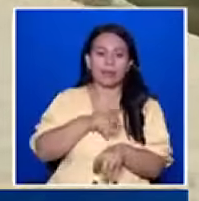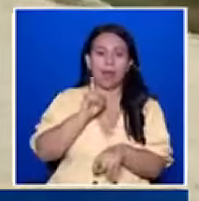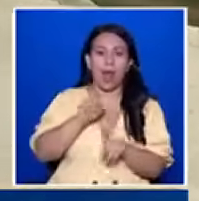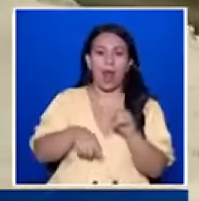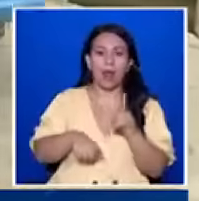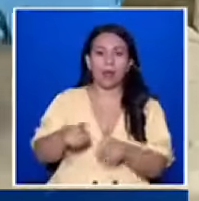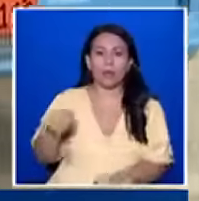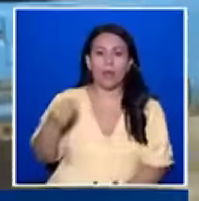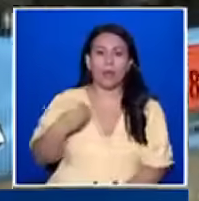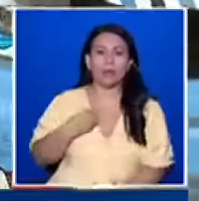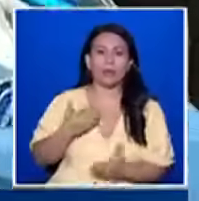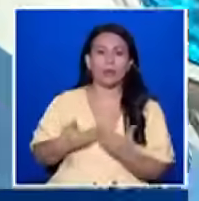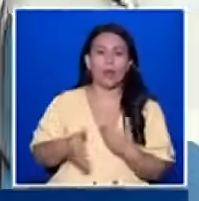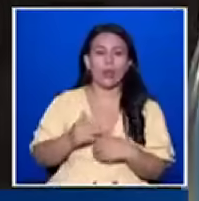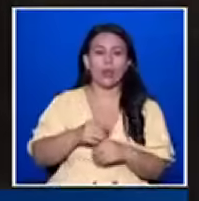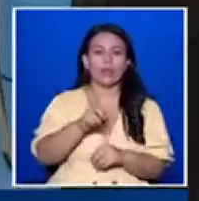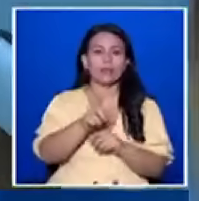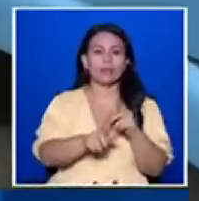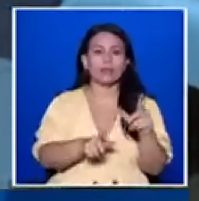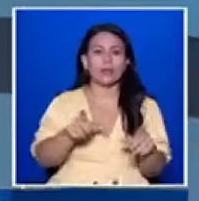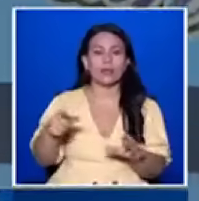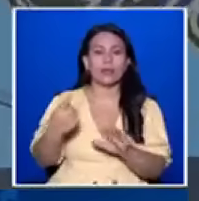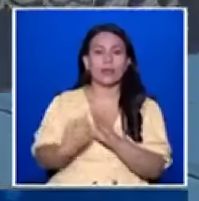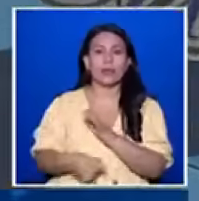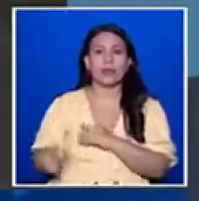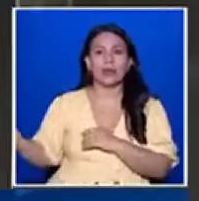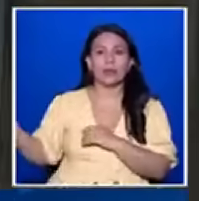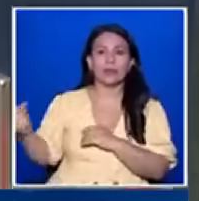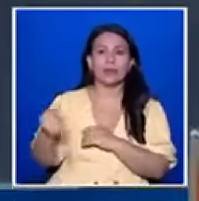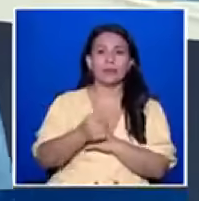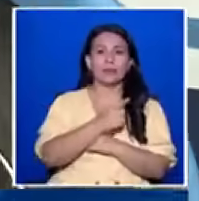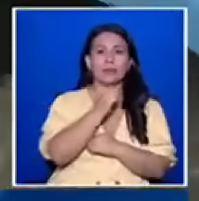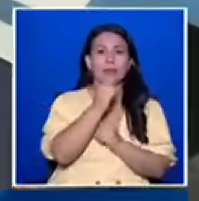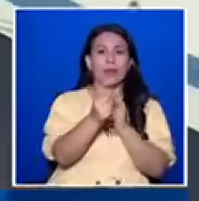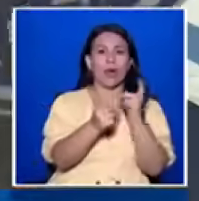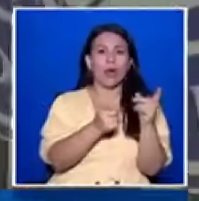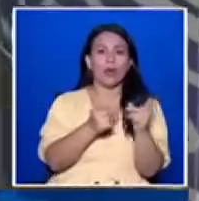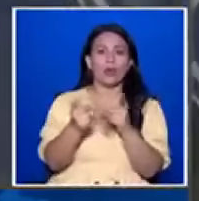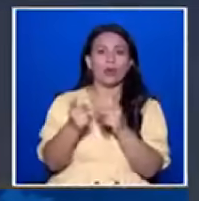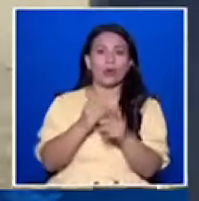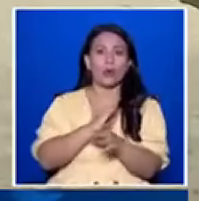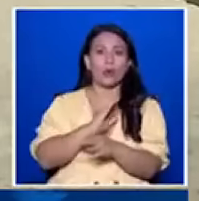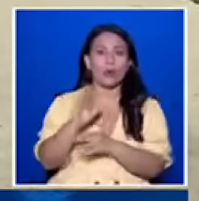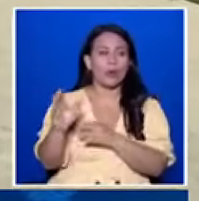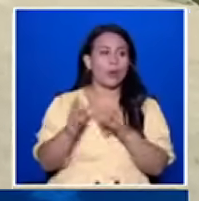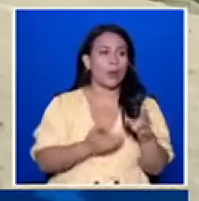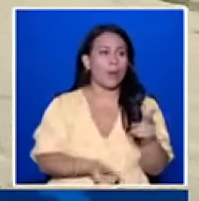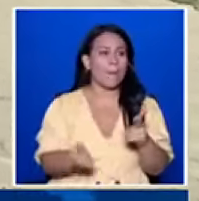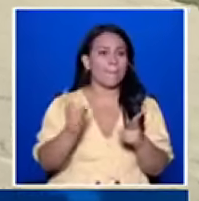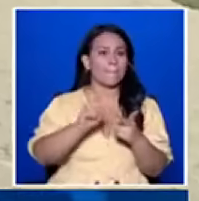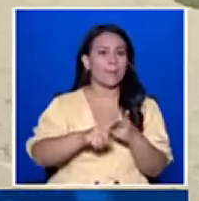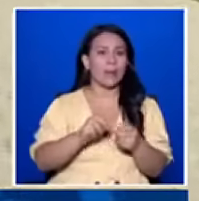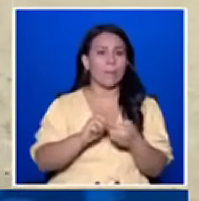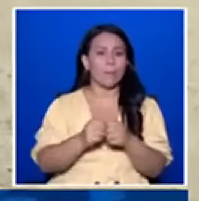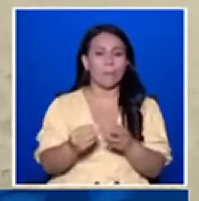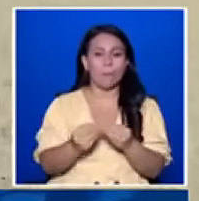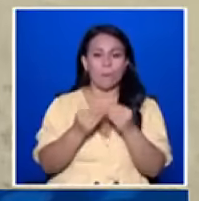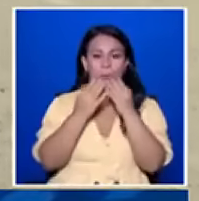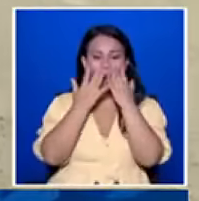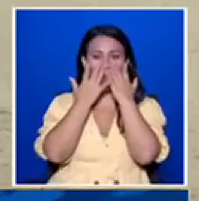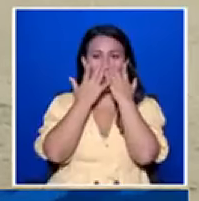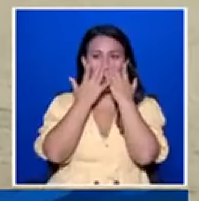conductores, nos decían hace un momento las moradoras, que pasan realmente sin control, exceso de velocidad, y encima de que hay bastante polvo en este